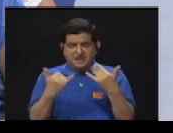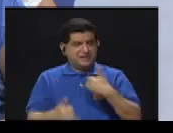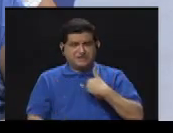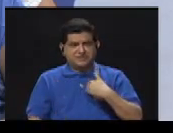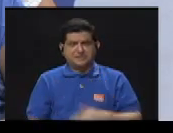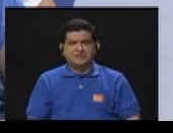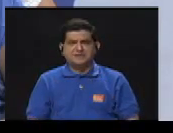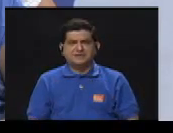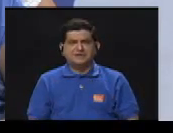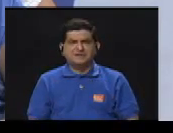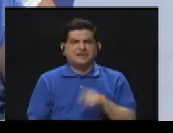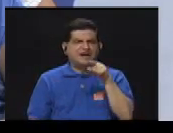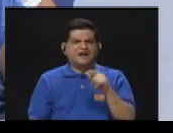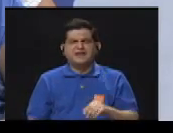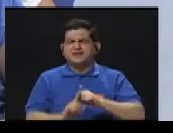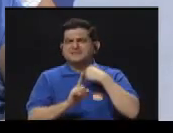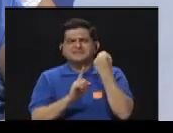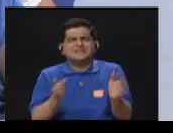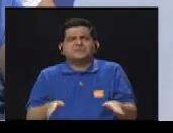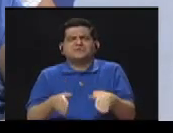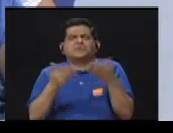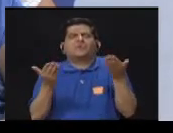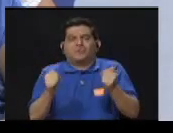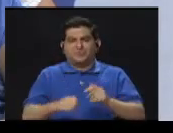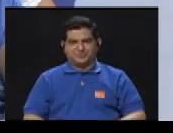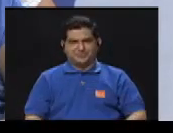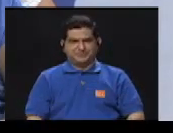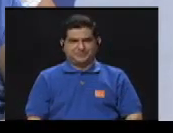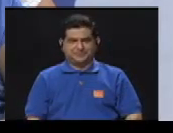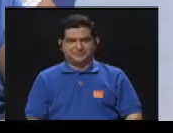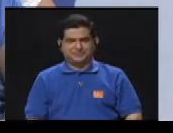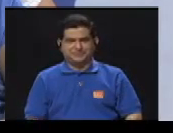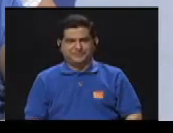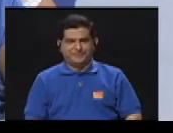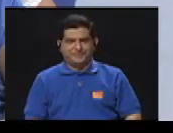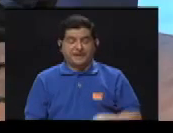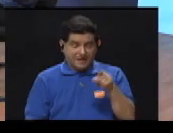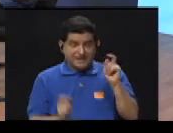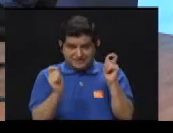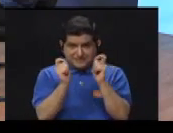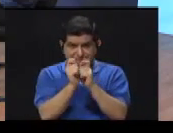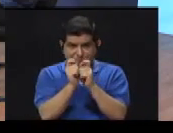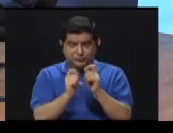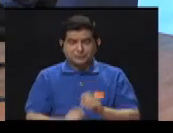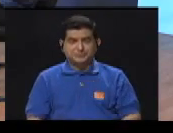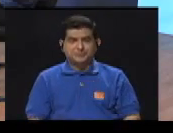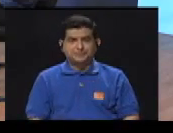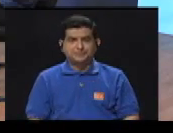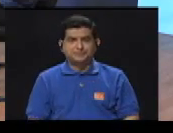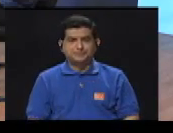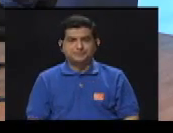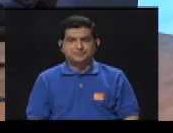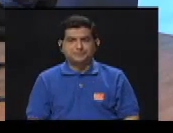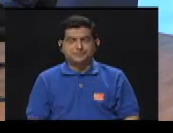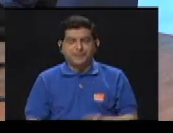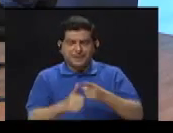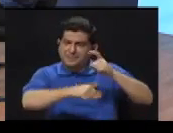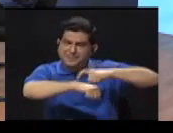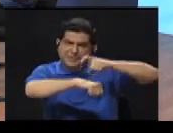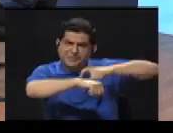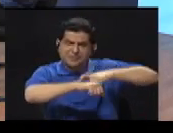Es verdad, ¿cómo llegaste, ¿cómo llegaste a la historia de él? Bueno, en cuanto a eso también, digamos, ellos en